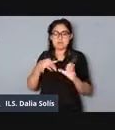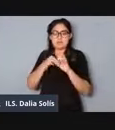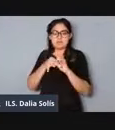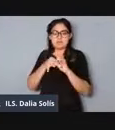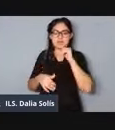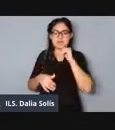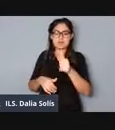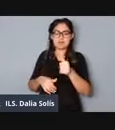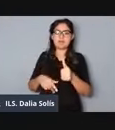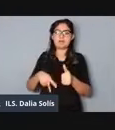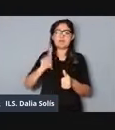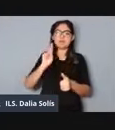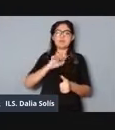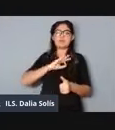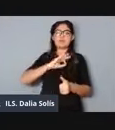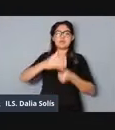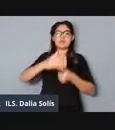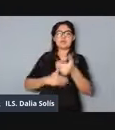cierto,